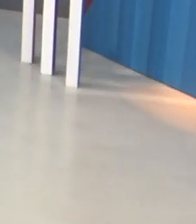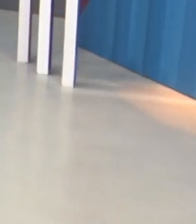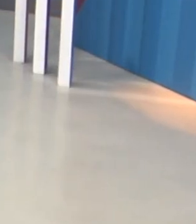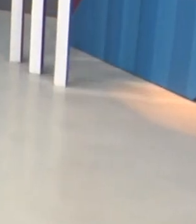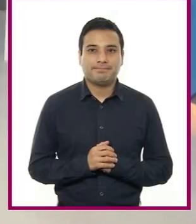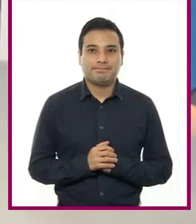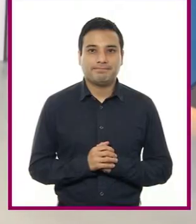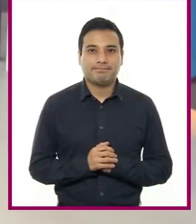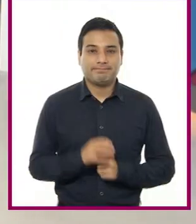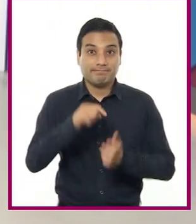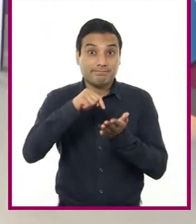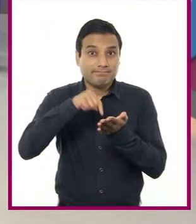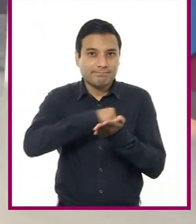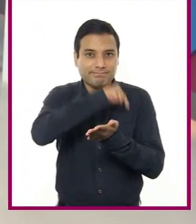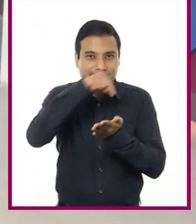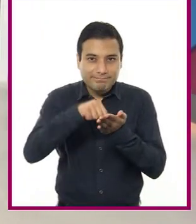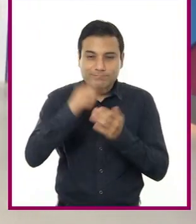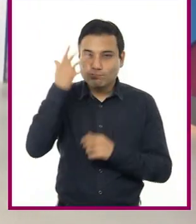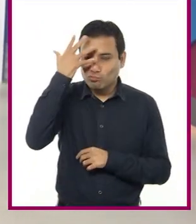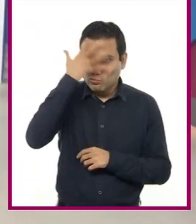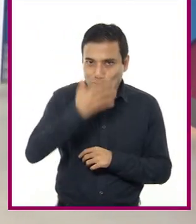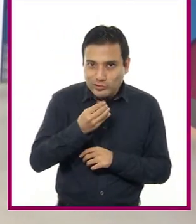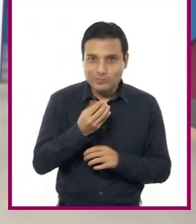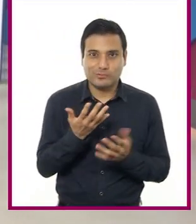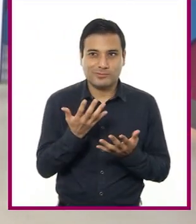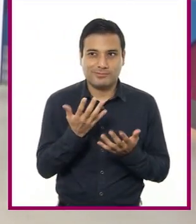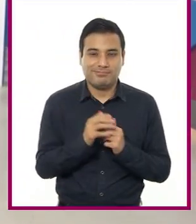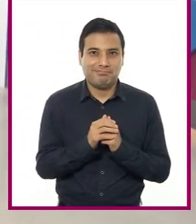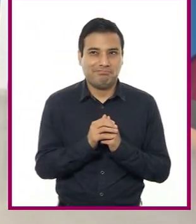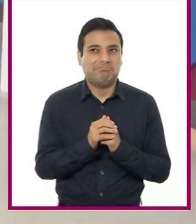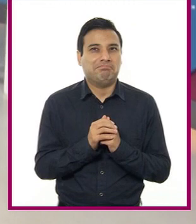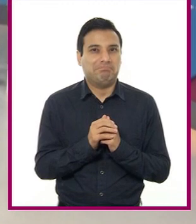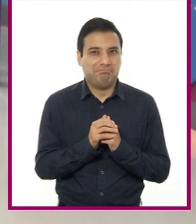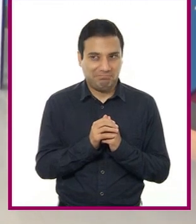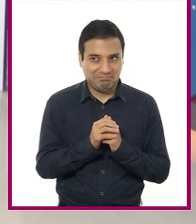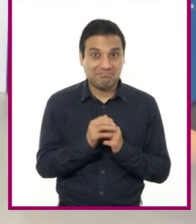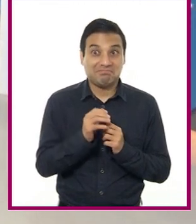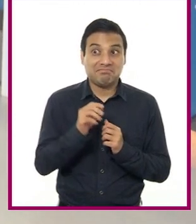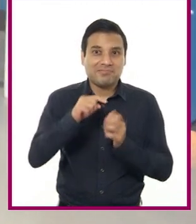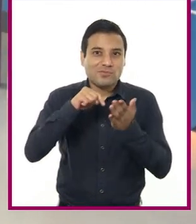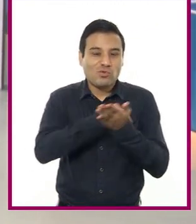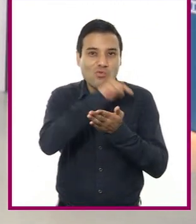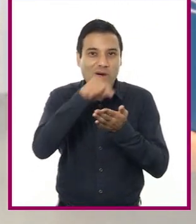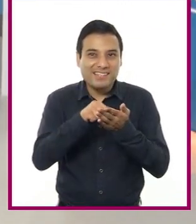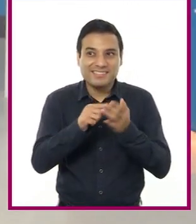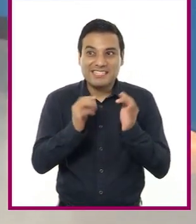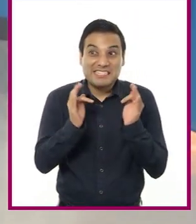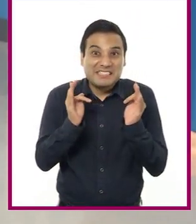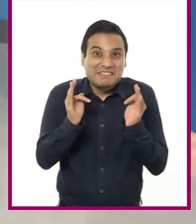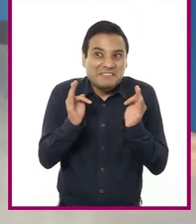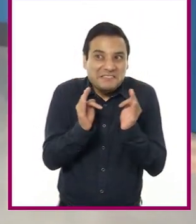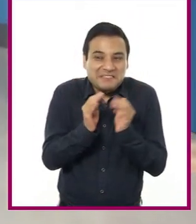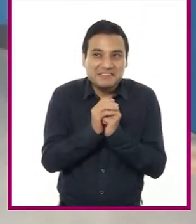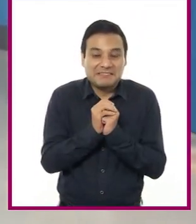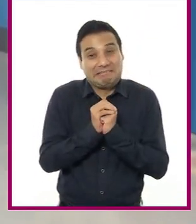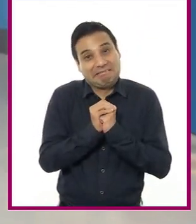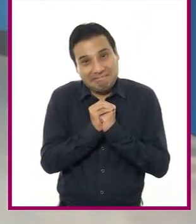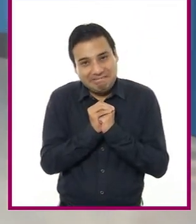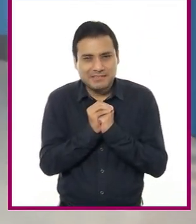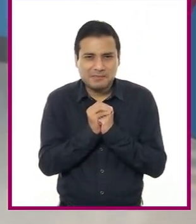¿Qué lugares más atractivos? Aunque parece que en algunos hace mucho frío. Todos son dignos de admiración y